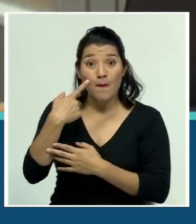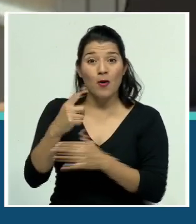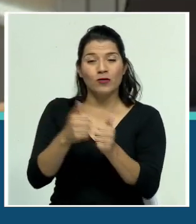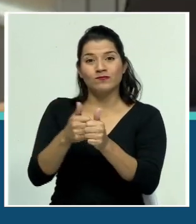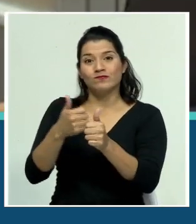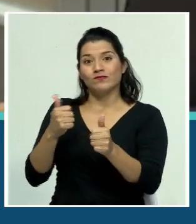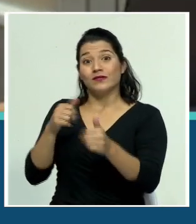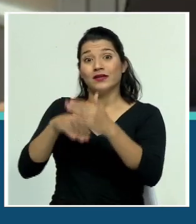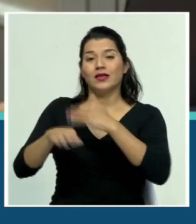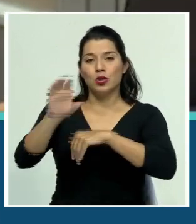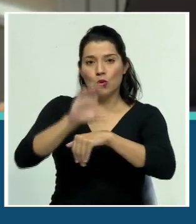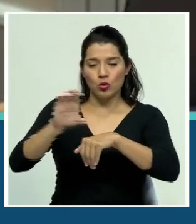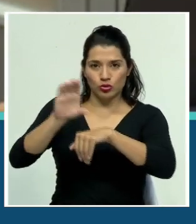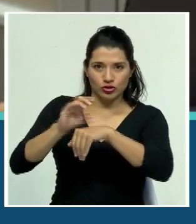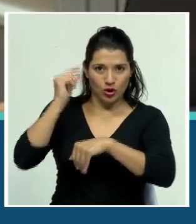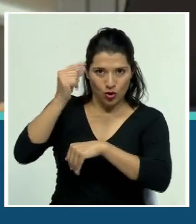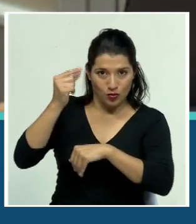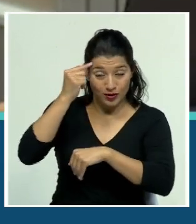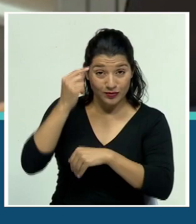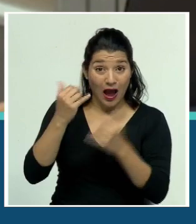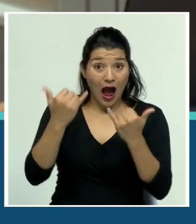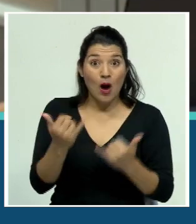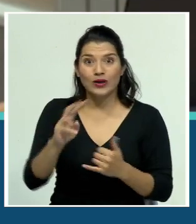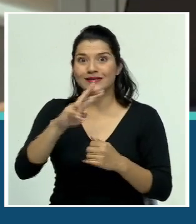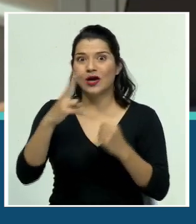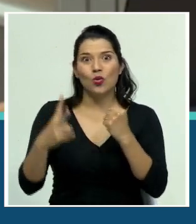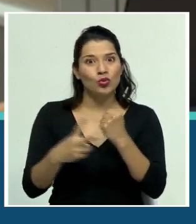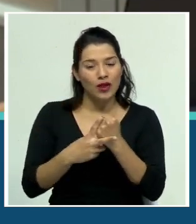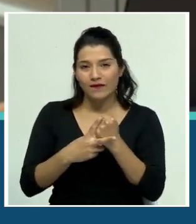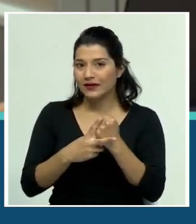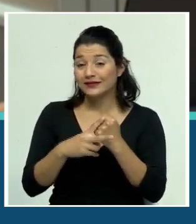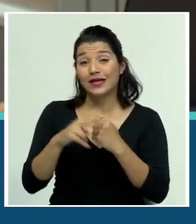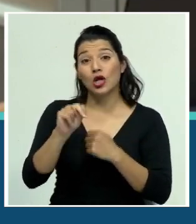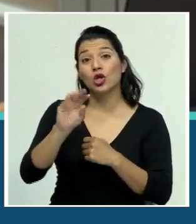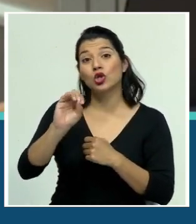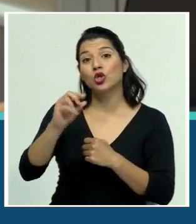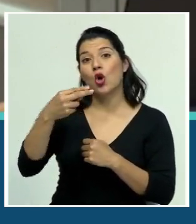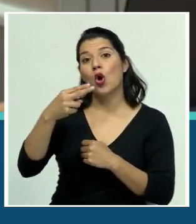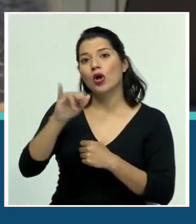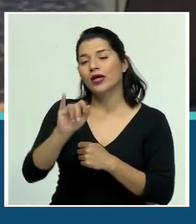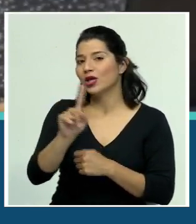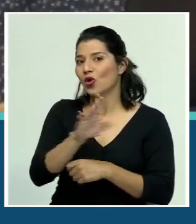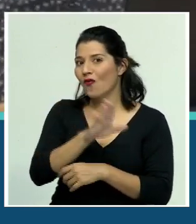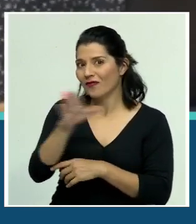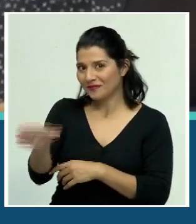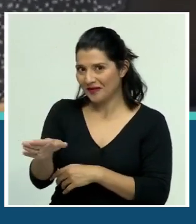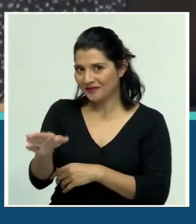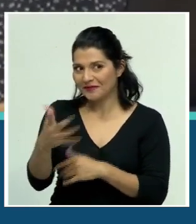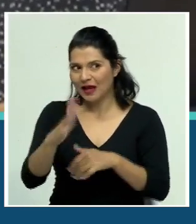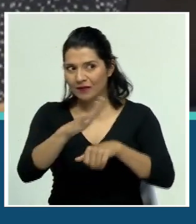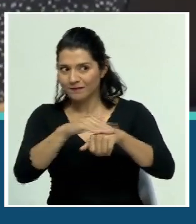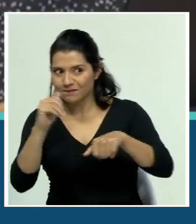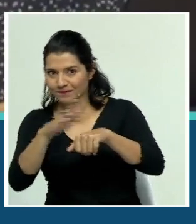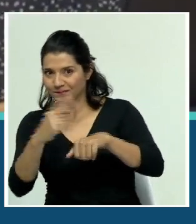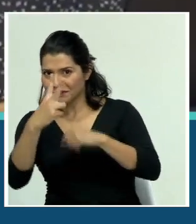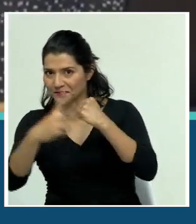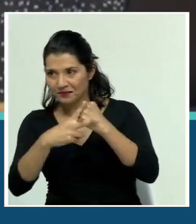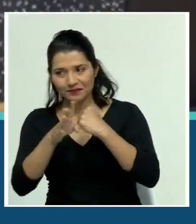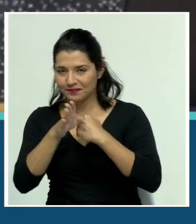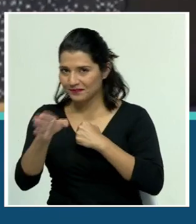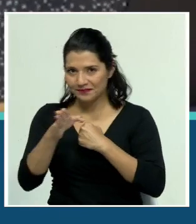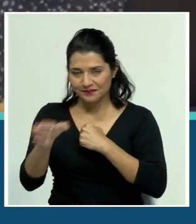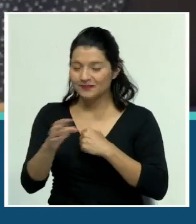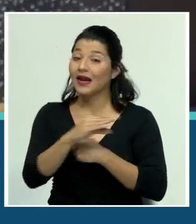en el Consejo de Gobierno. Esta es la segunda vez que Nogui Acosta no asiste a la comisión tras ser citado. Mientras, los miembros de la Comisión de